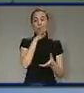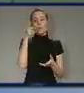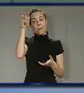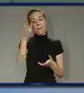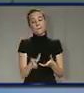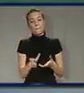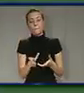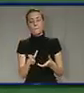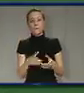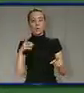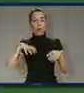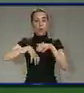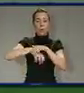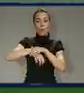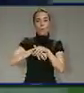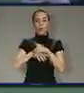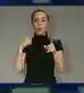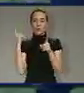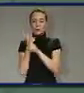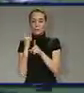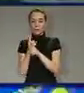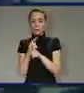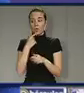el balón fuera... ...para atender a un compañero... ...que estaba en el suelo.